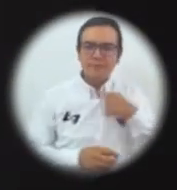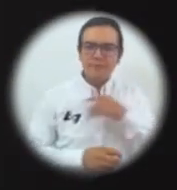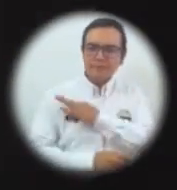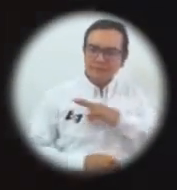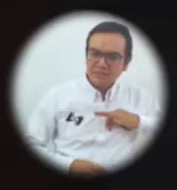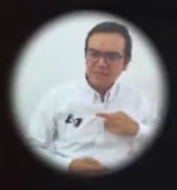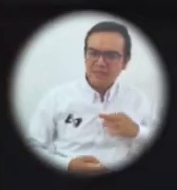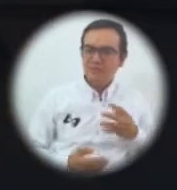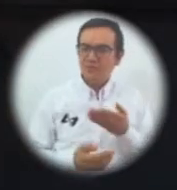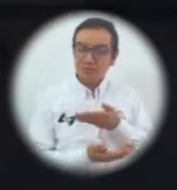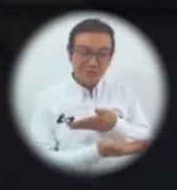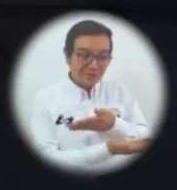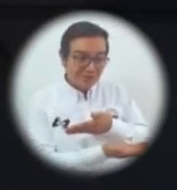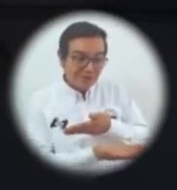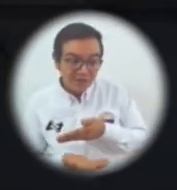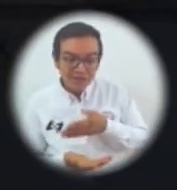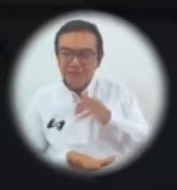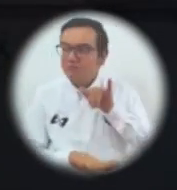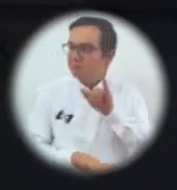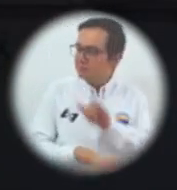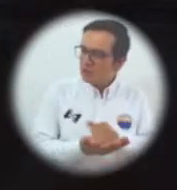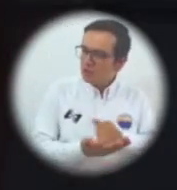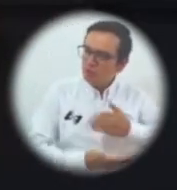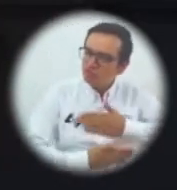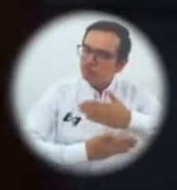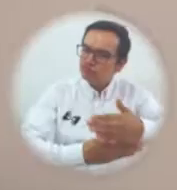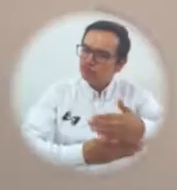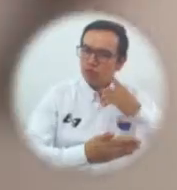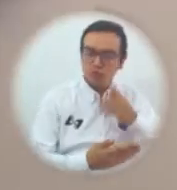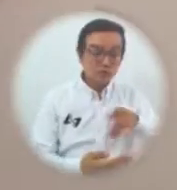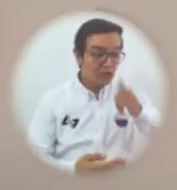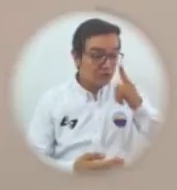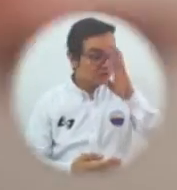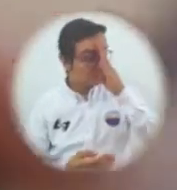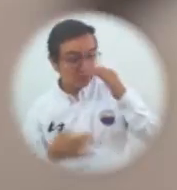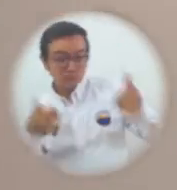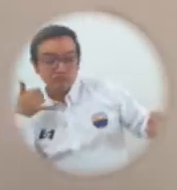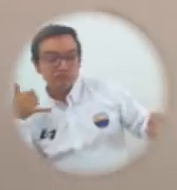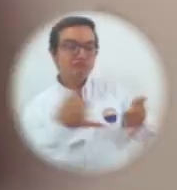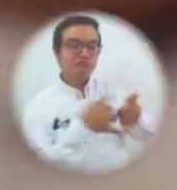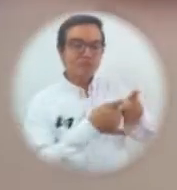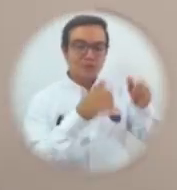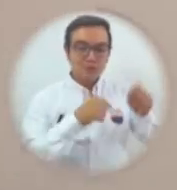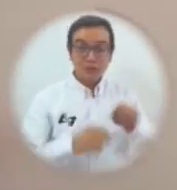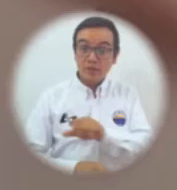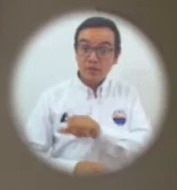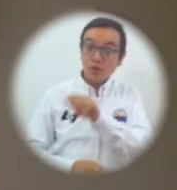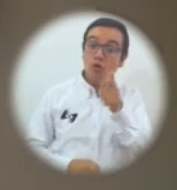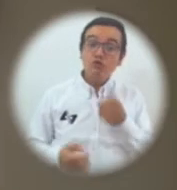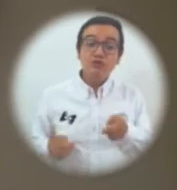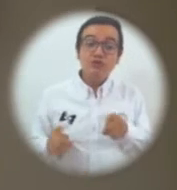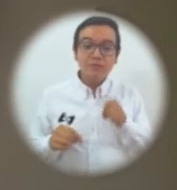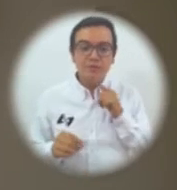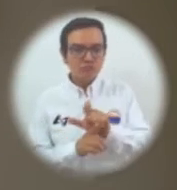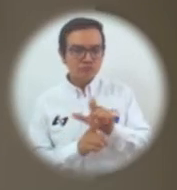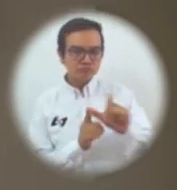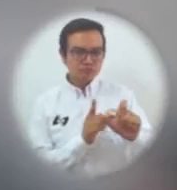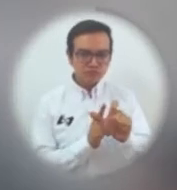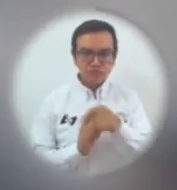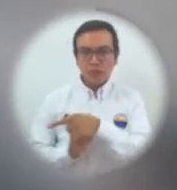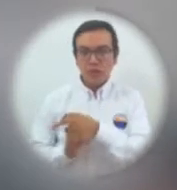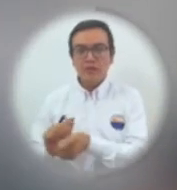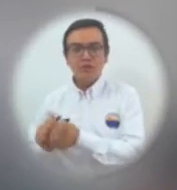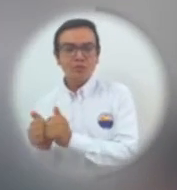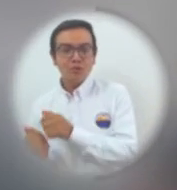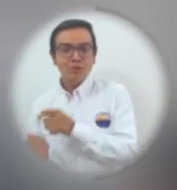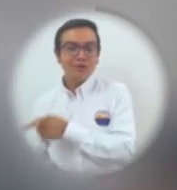tienen. Pero también desde las distintas áreas como cultura y deporte hemos diseñado actividades sincrónicas para que cada uno